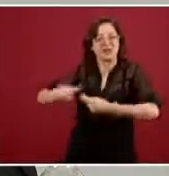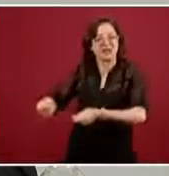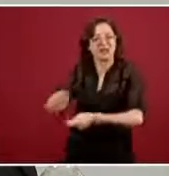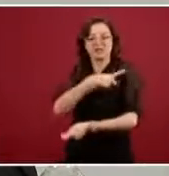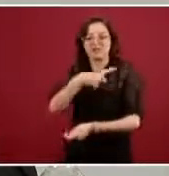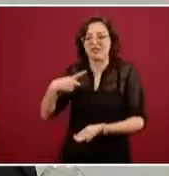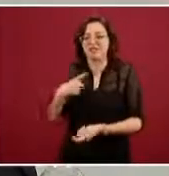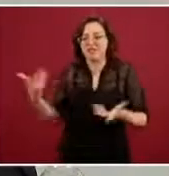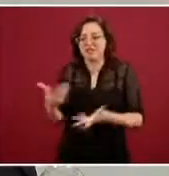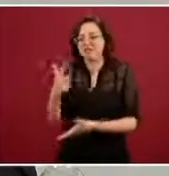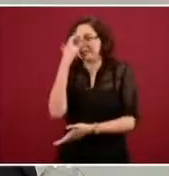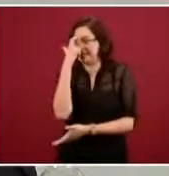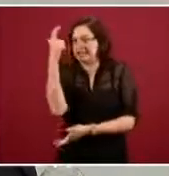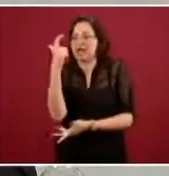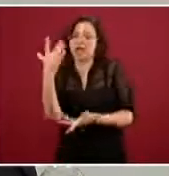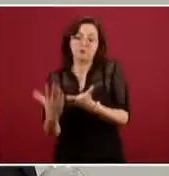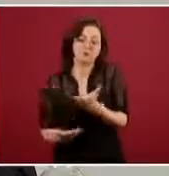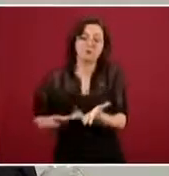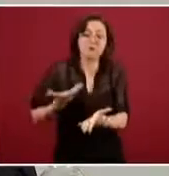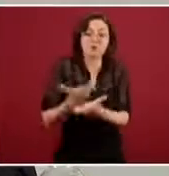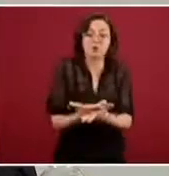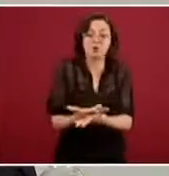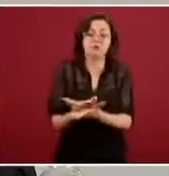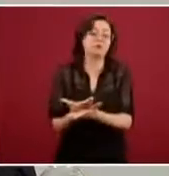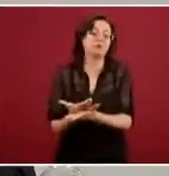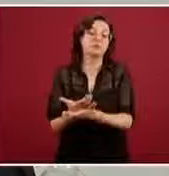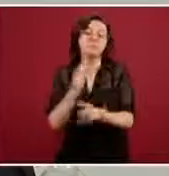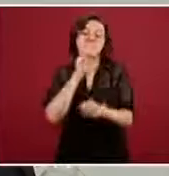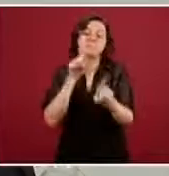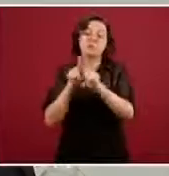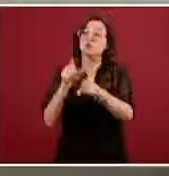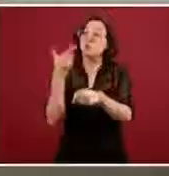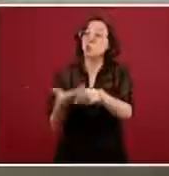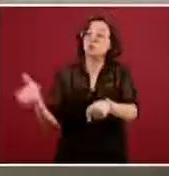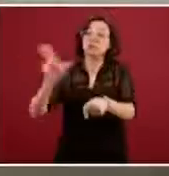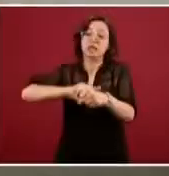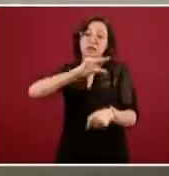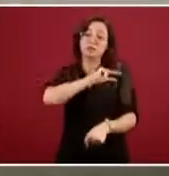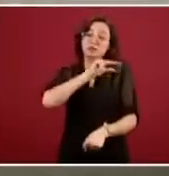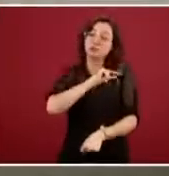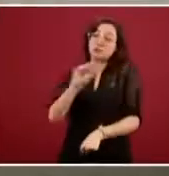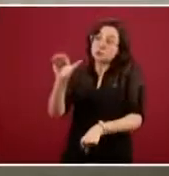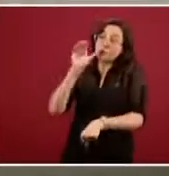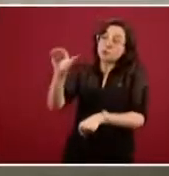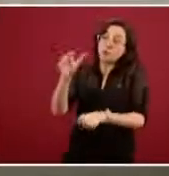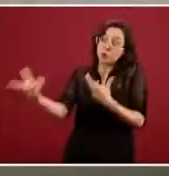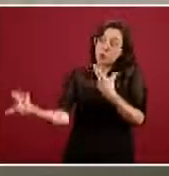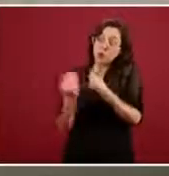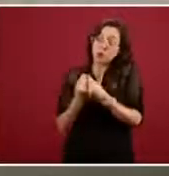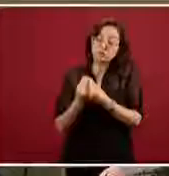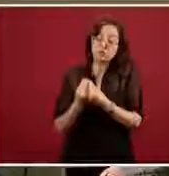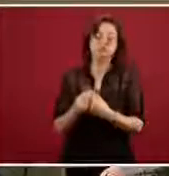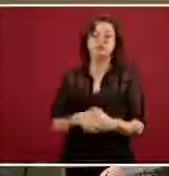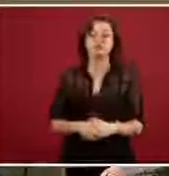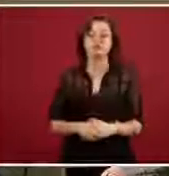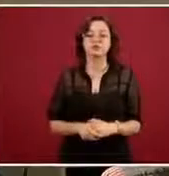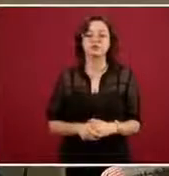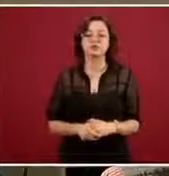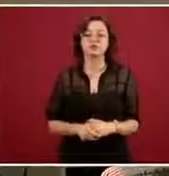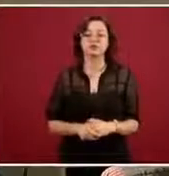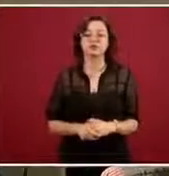y proponer, como lo hicimos con los hospitales privados, para que se sumaran al proyecto de nación. Muchas gracias,